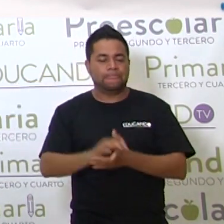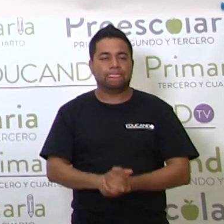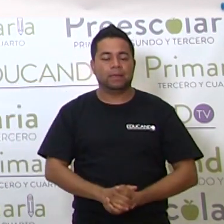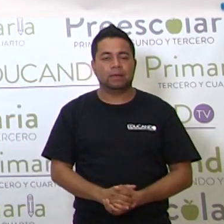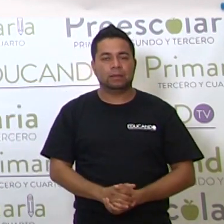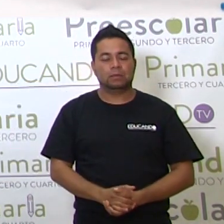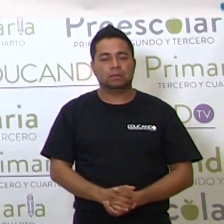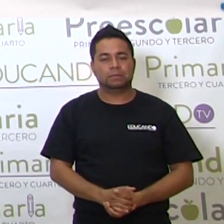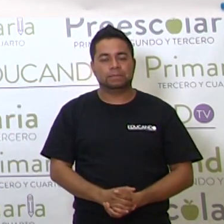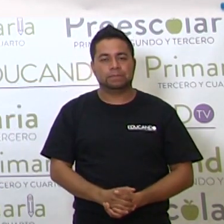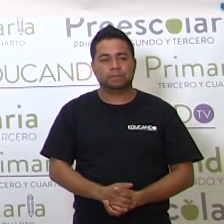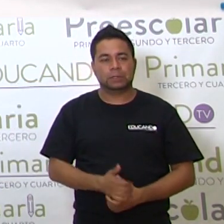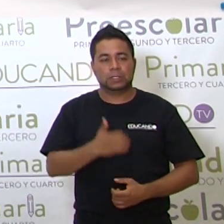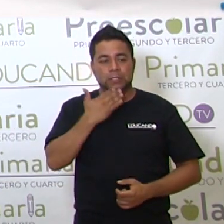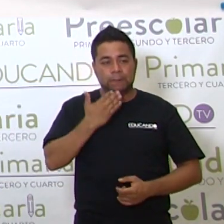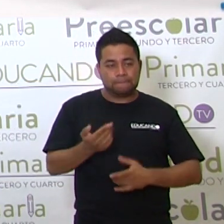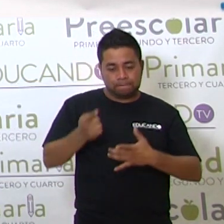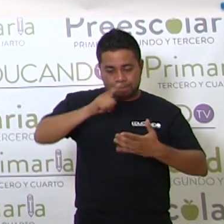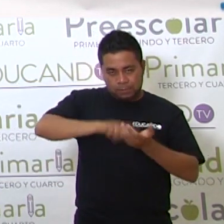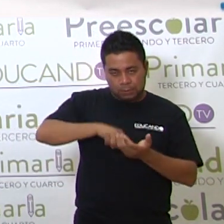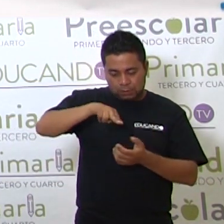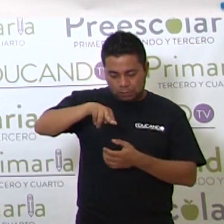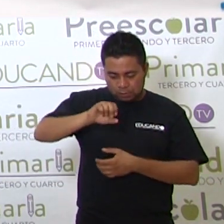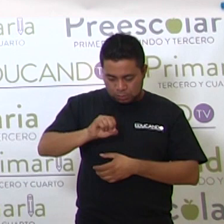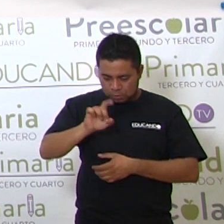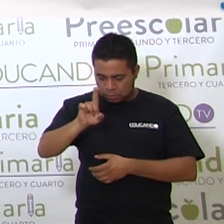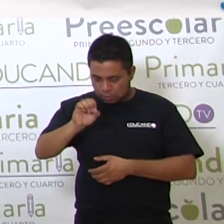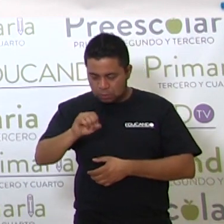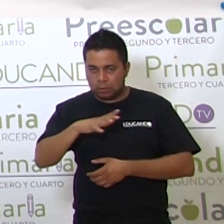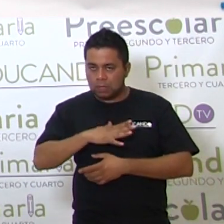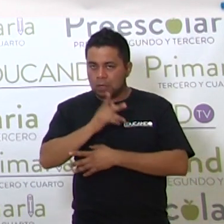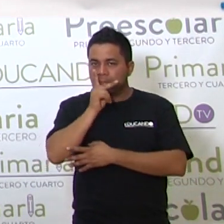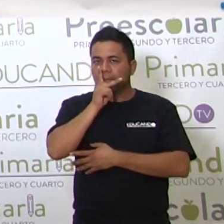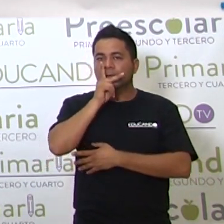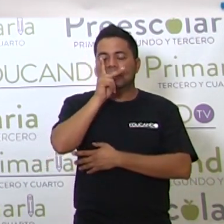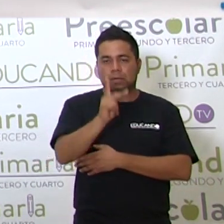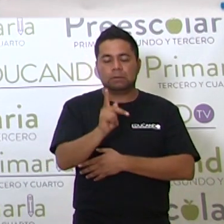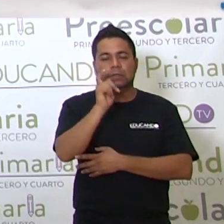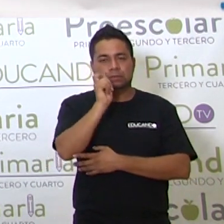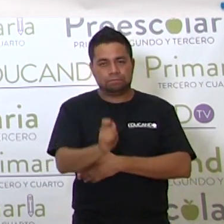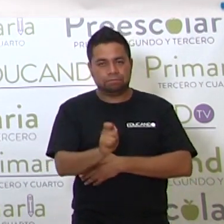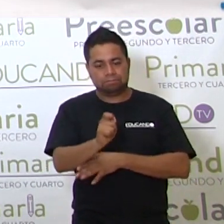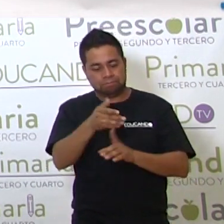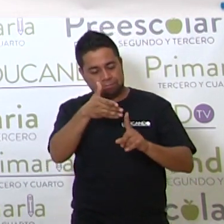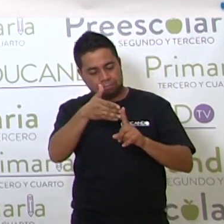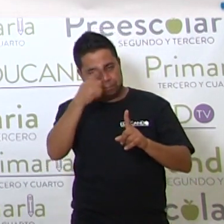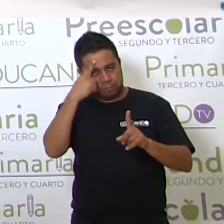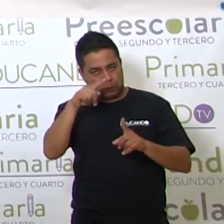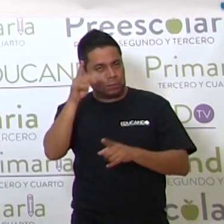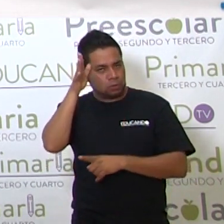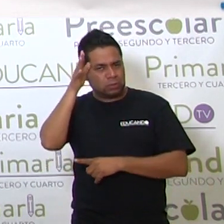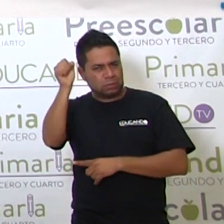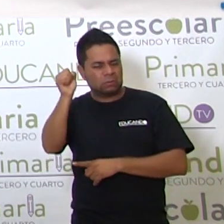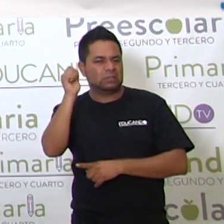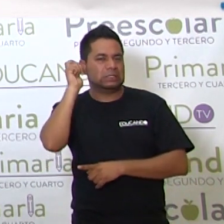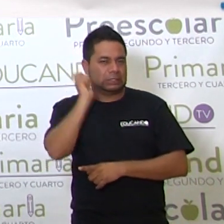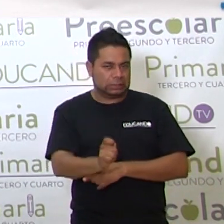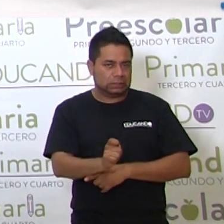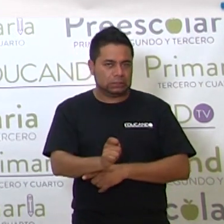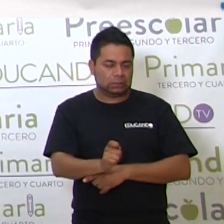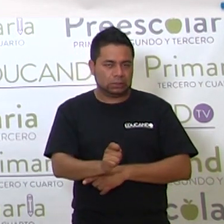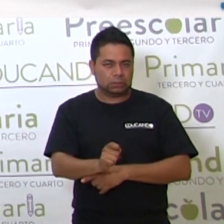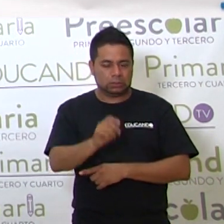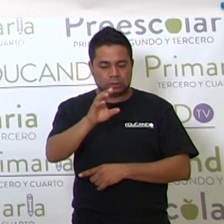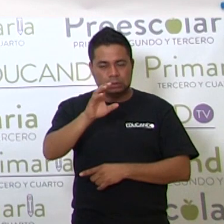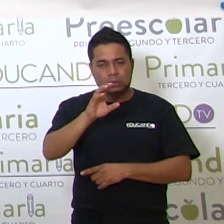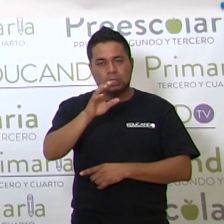Ahora, adentro de esos nodos, les decía yo que está la palabra que define un concepto. El concepto es